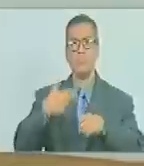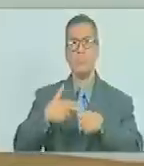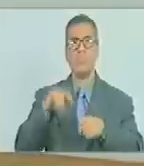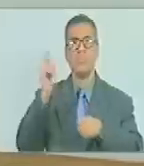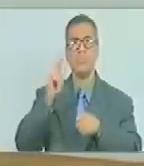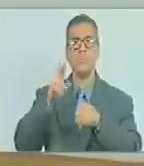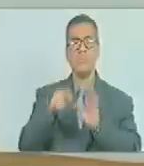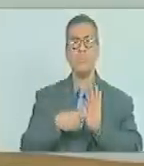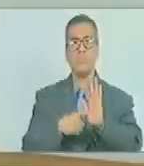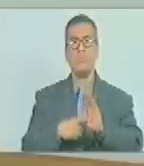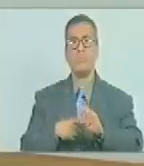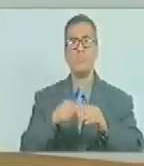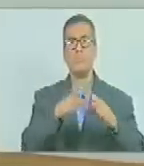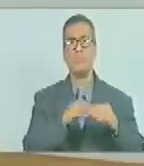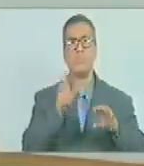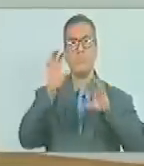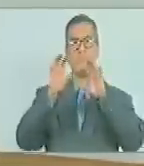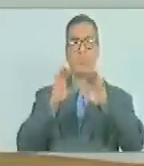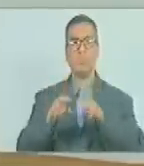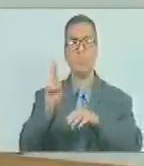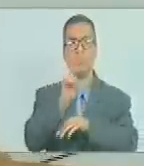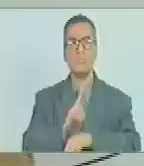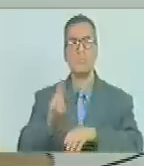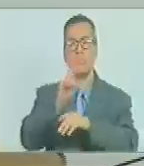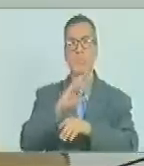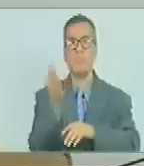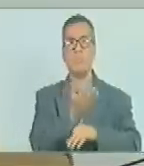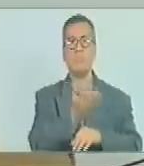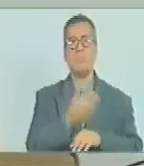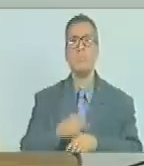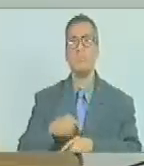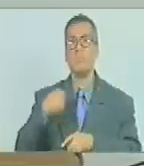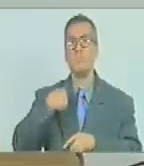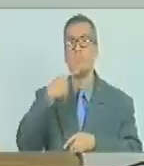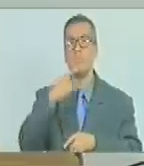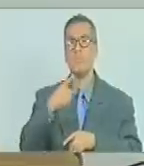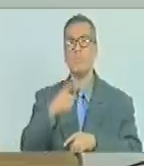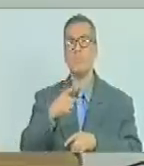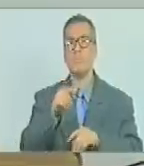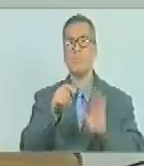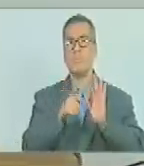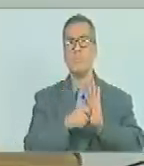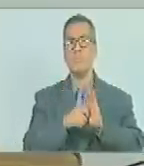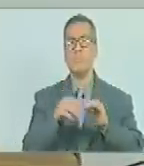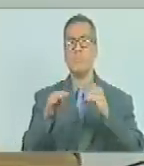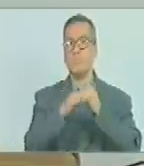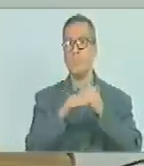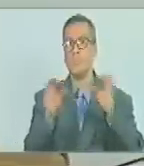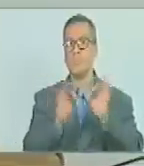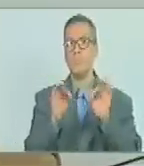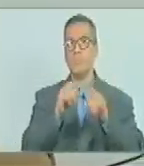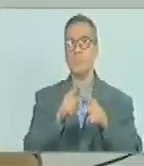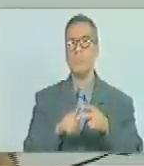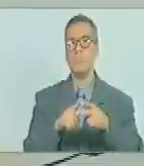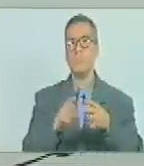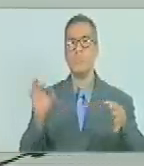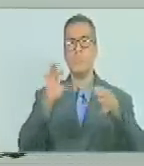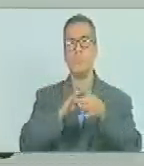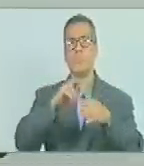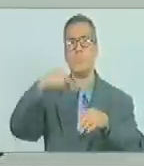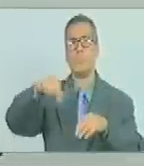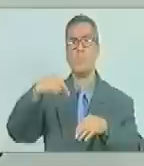a través del colapso del país, usando sanciones, debe ser un disparador inigualable de unidad